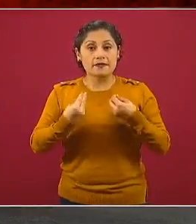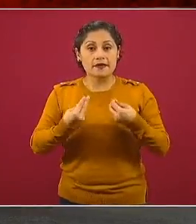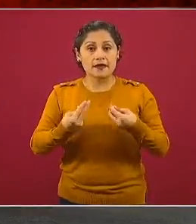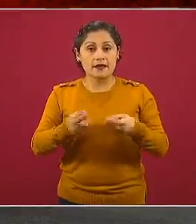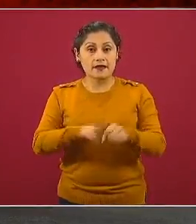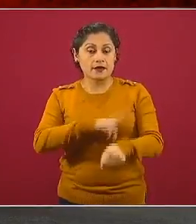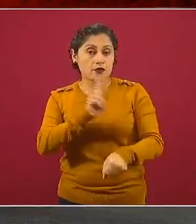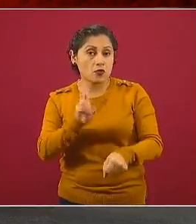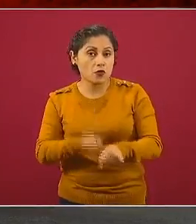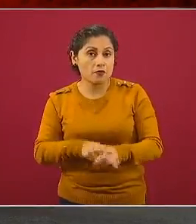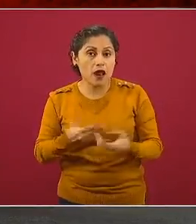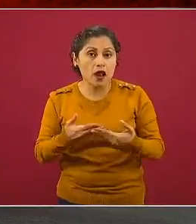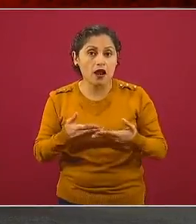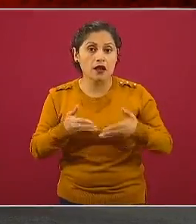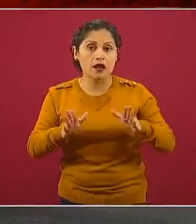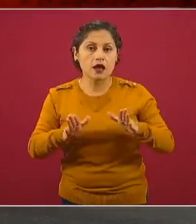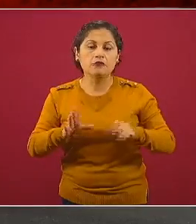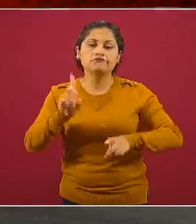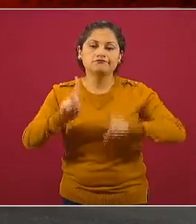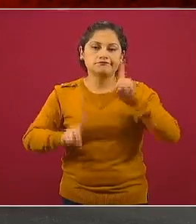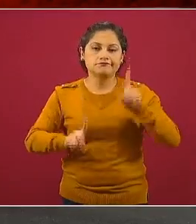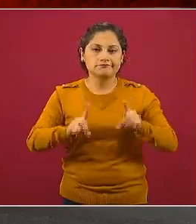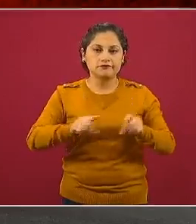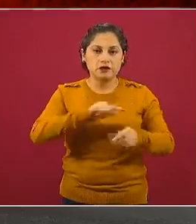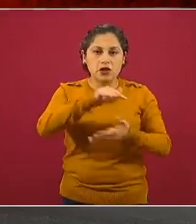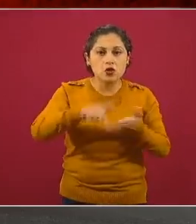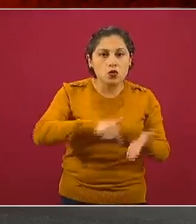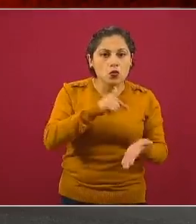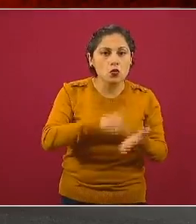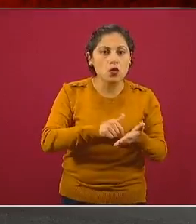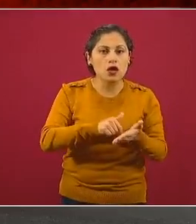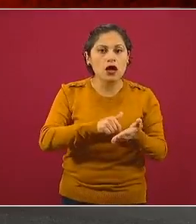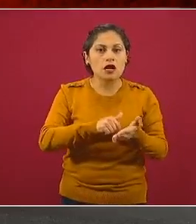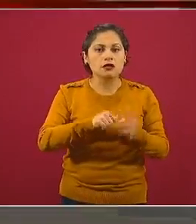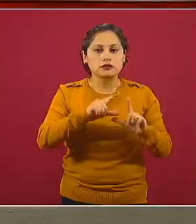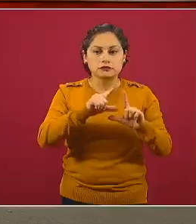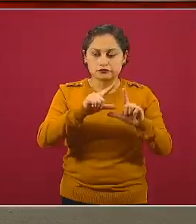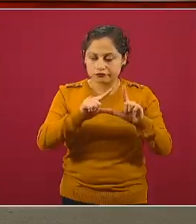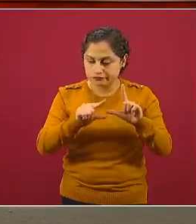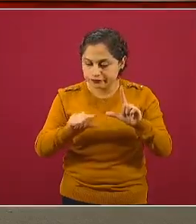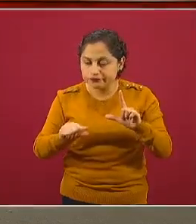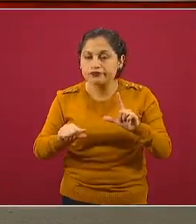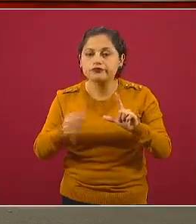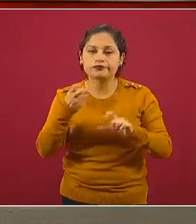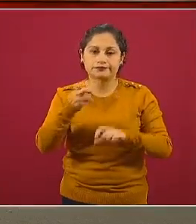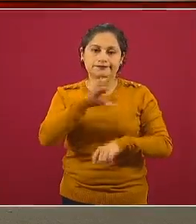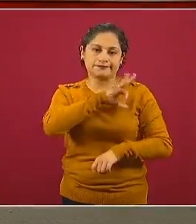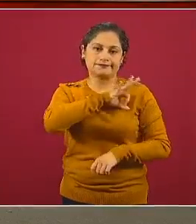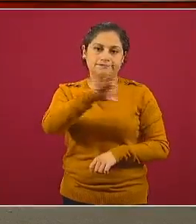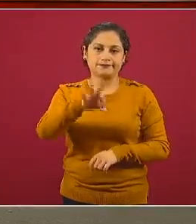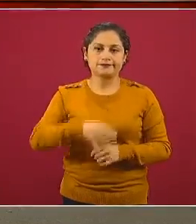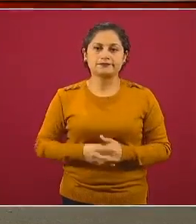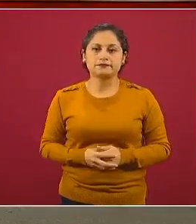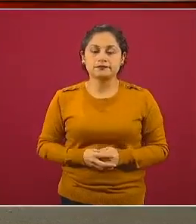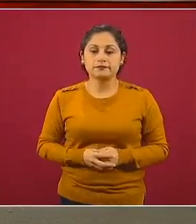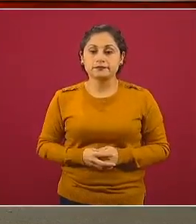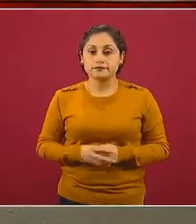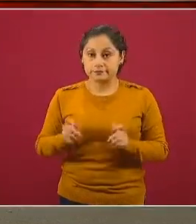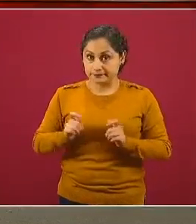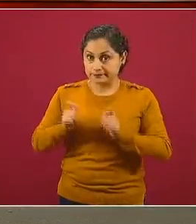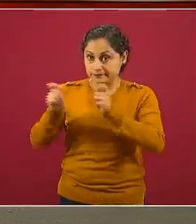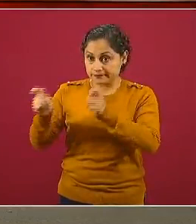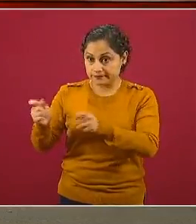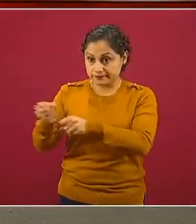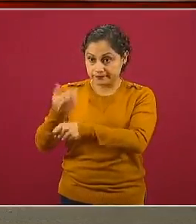a haber un descenso sostenido de la curva epidémica. Le paso la palabra a nuestro querido secretario de Turismo para que nos